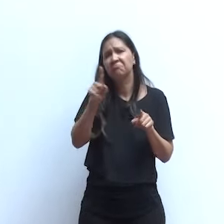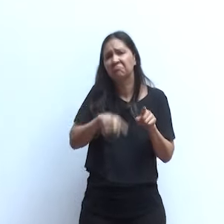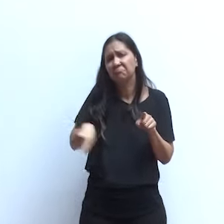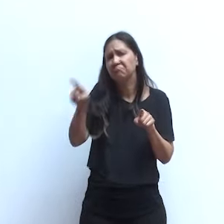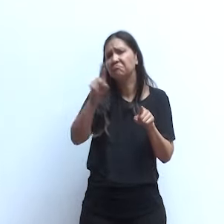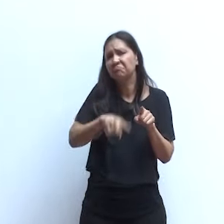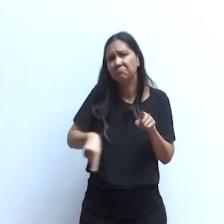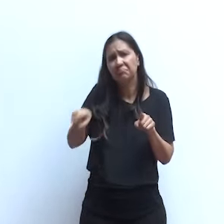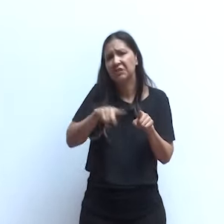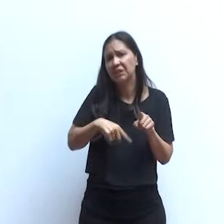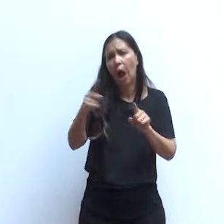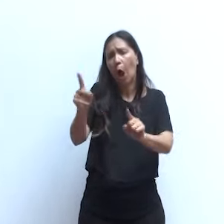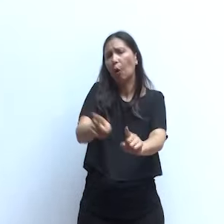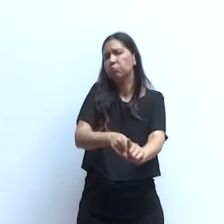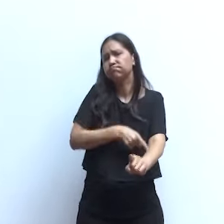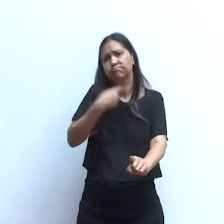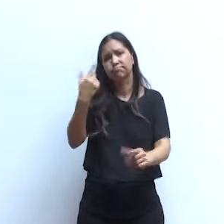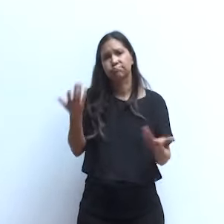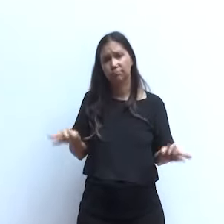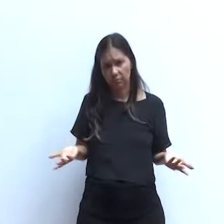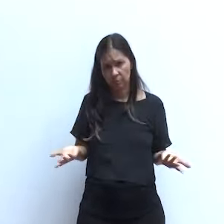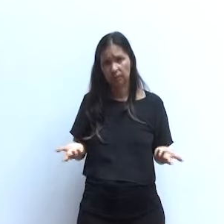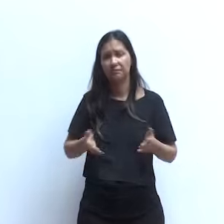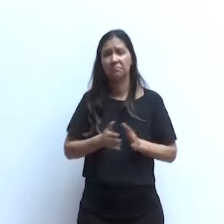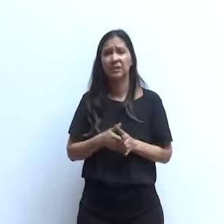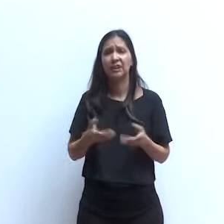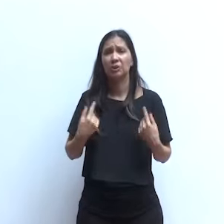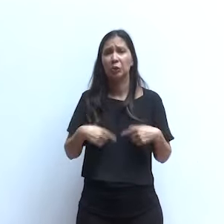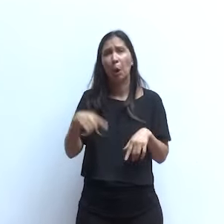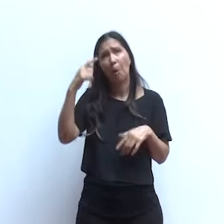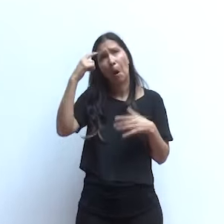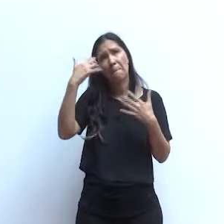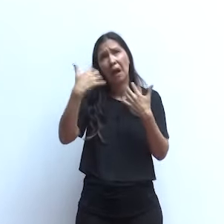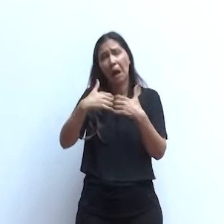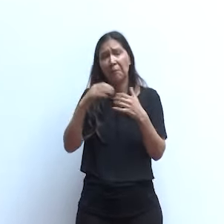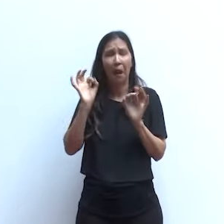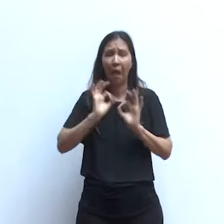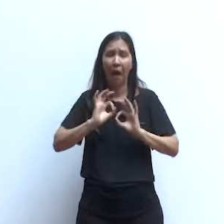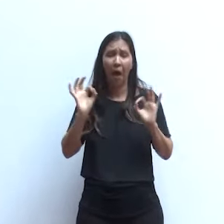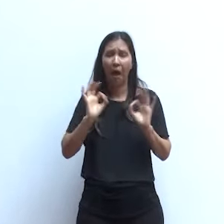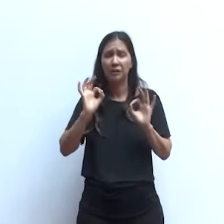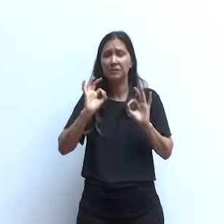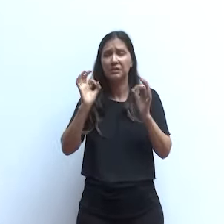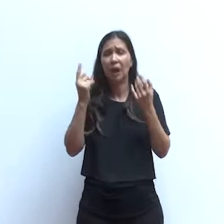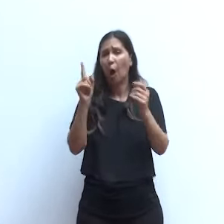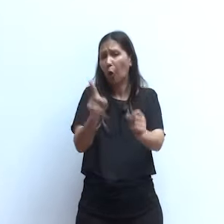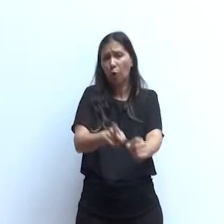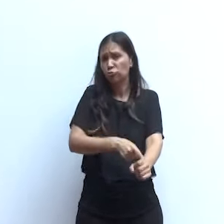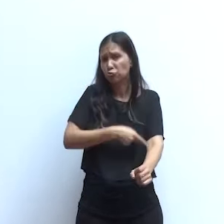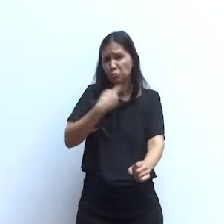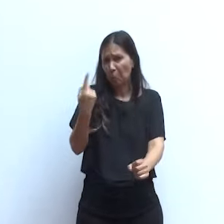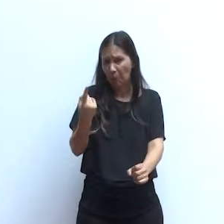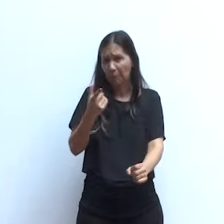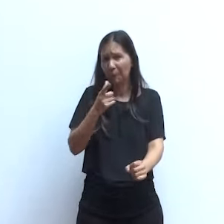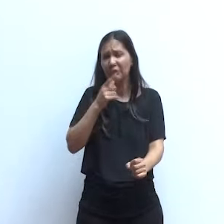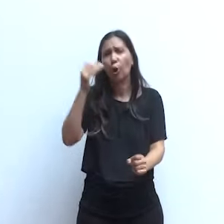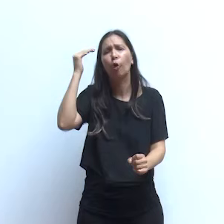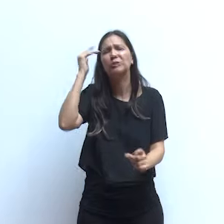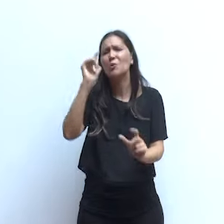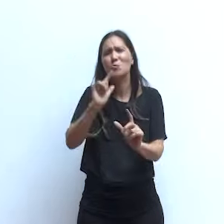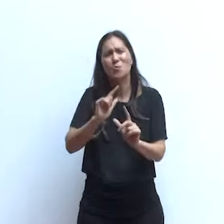eh Y sobre los cuales entonces Ni siquiera pensamos este hasta el punto que que somos completamente muchas veces inconscientes de